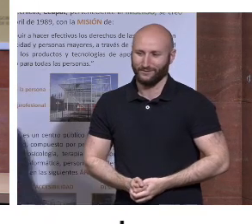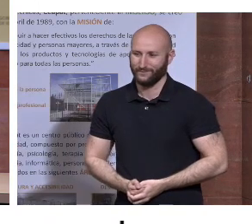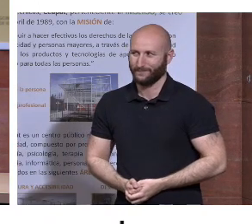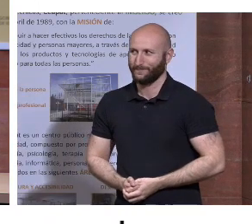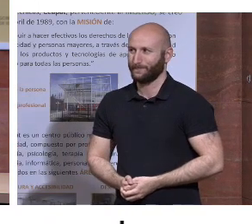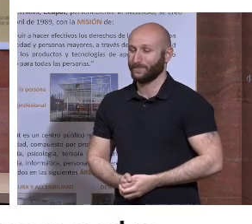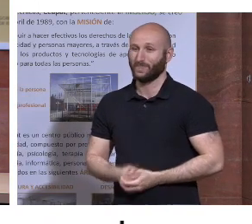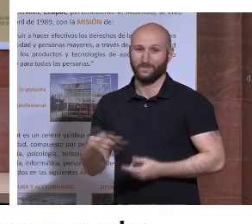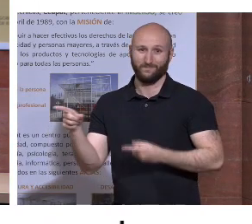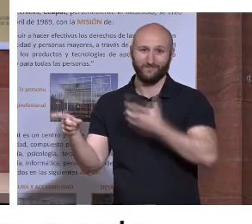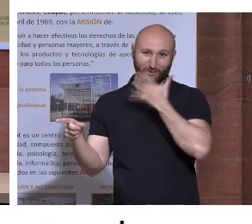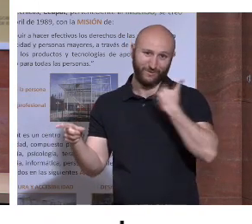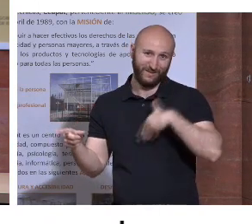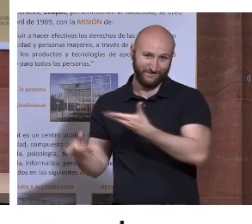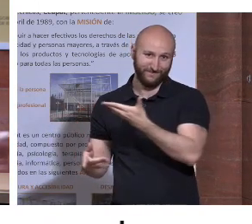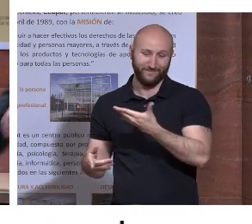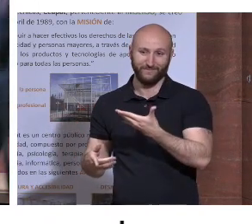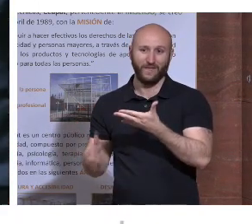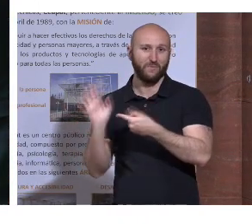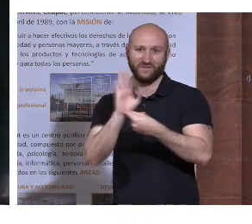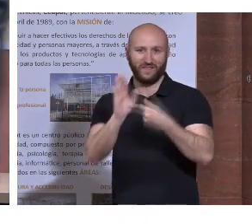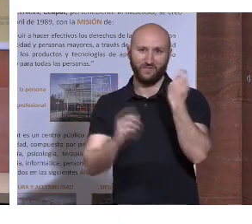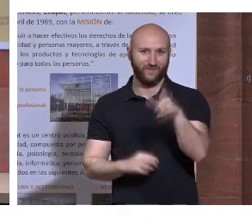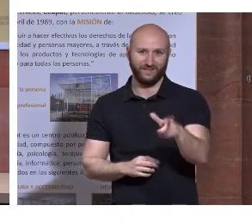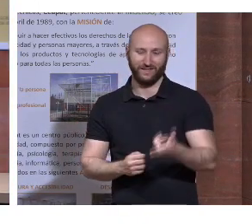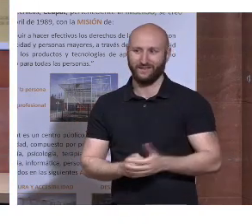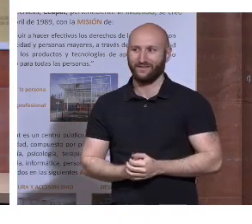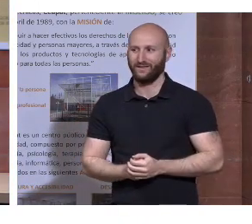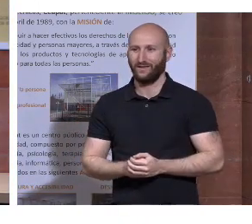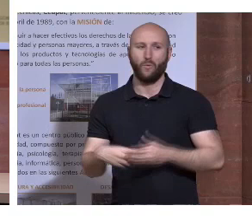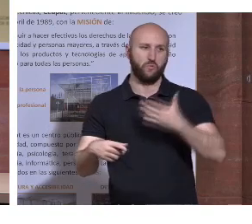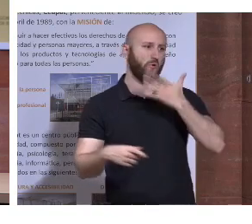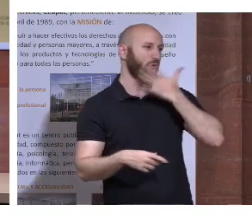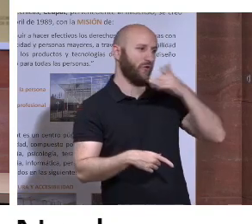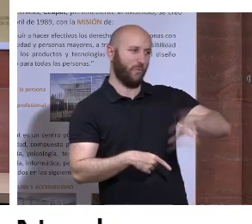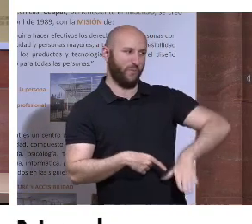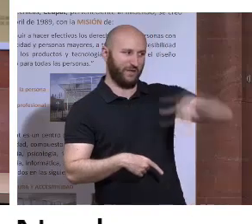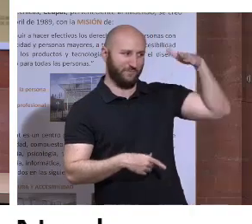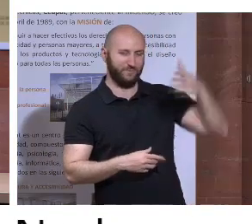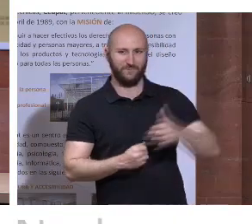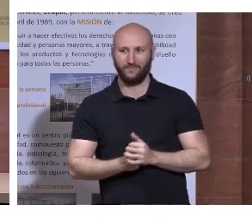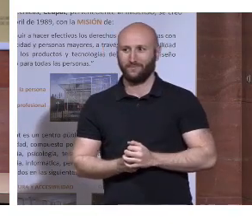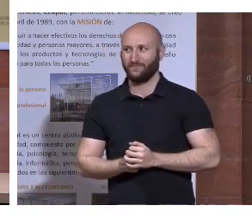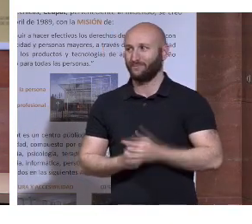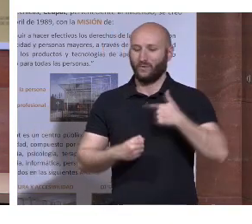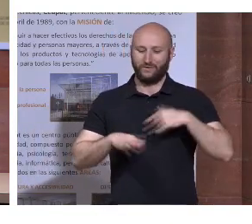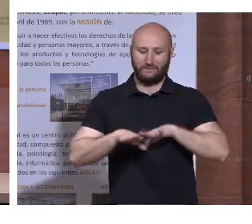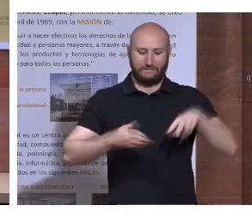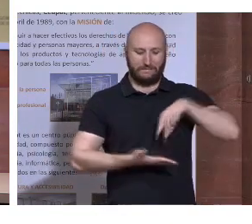Bueno, ya le conocéis, ¿verdad? No hace falta presentar nada, ¿no? Nada. A mí la escena ya sabes que,